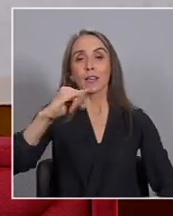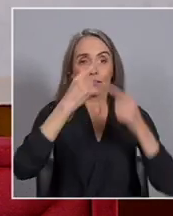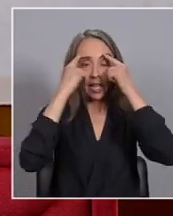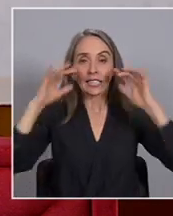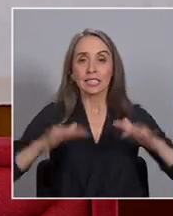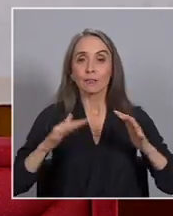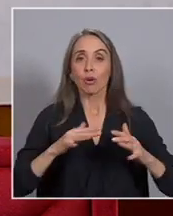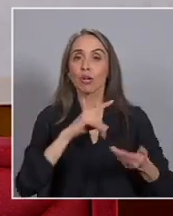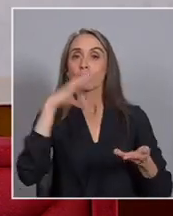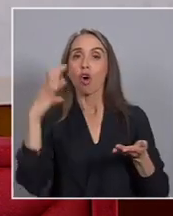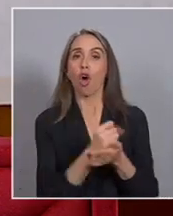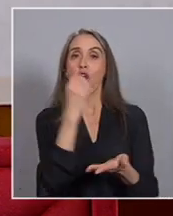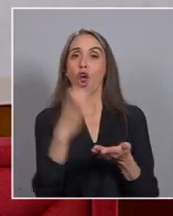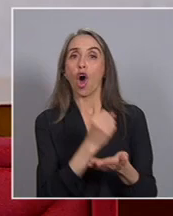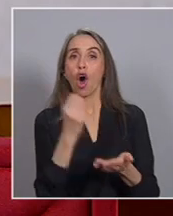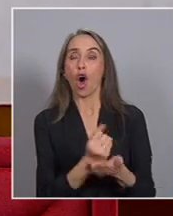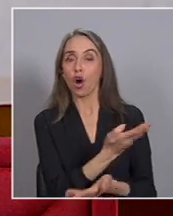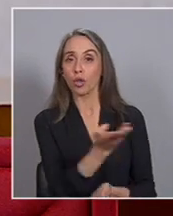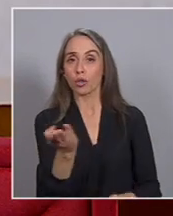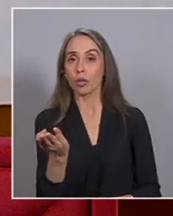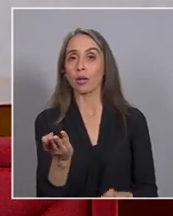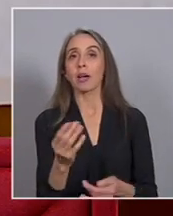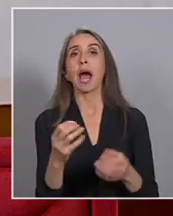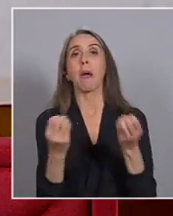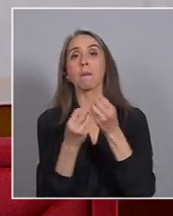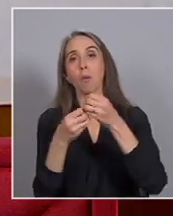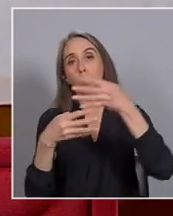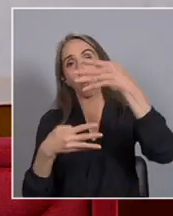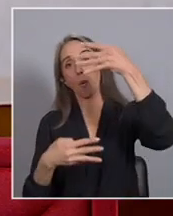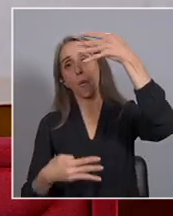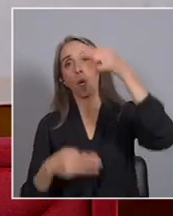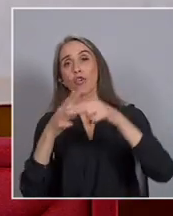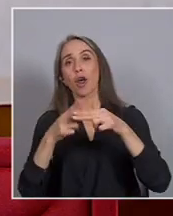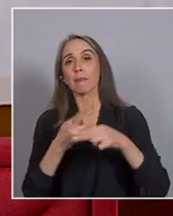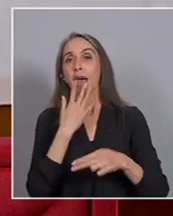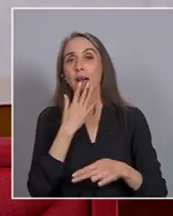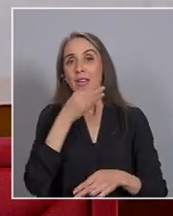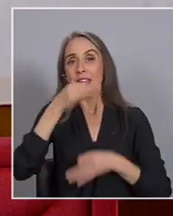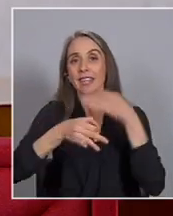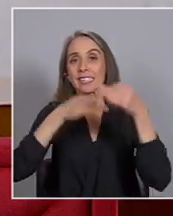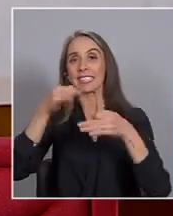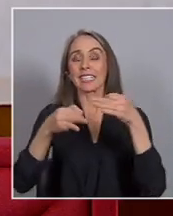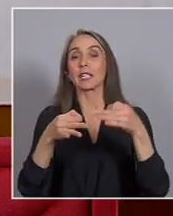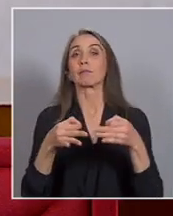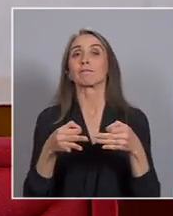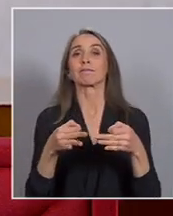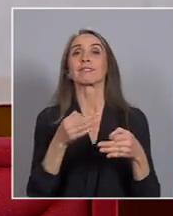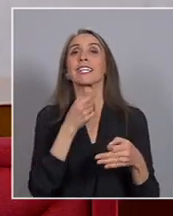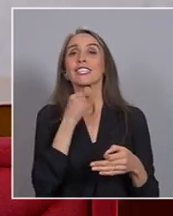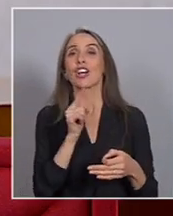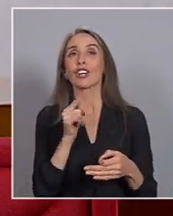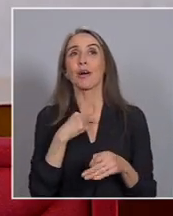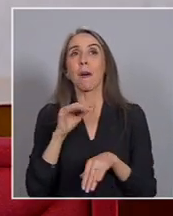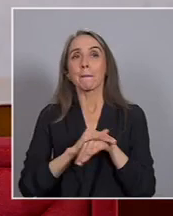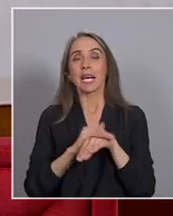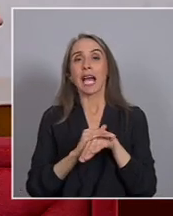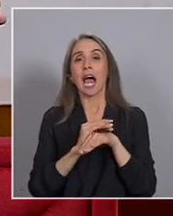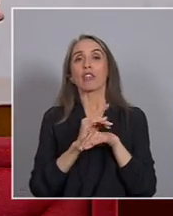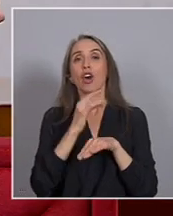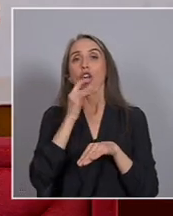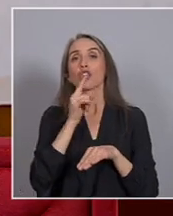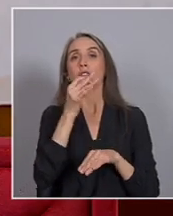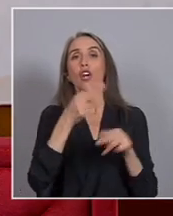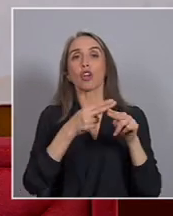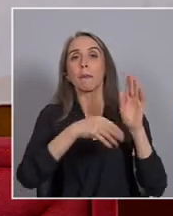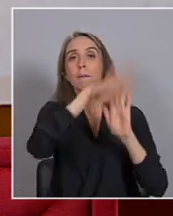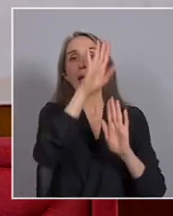esfuerzo y sus logros. Habrían tantos que nombrar que no quiero cometer el pecado de no nombrar a la mayoría,